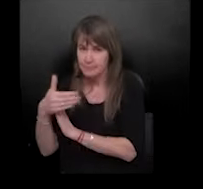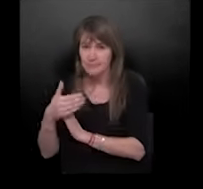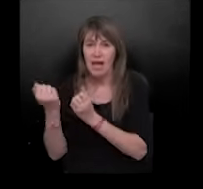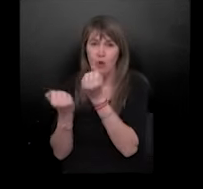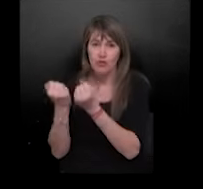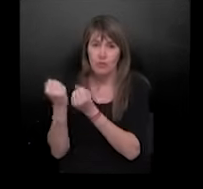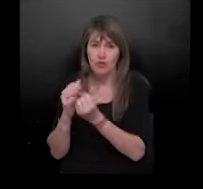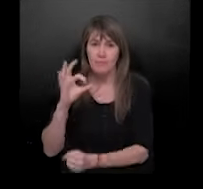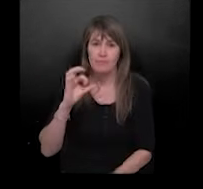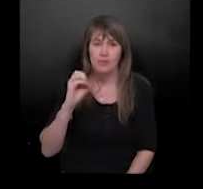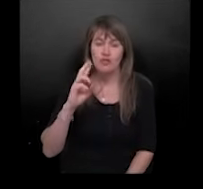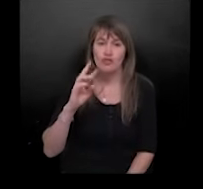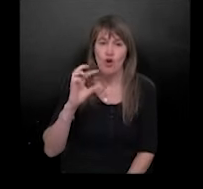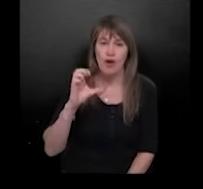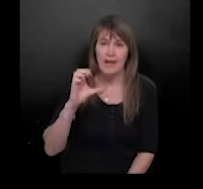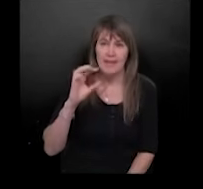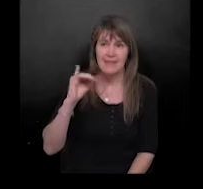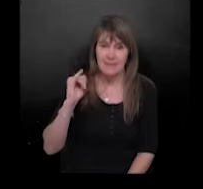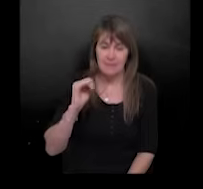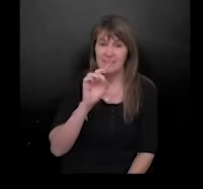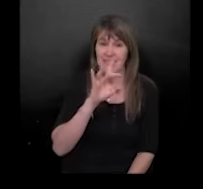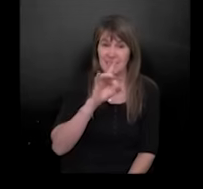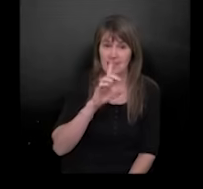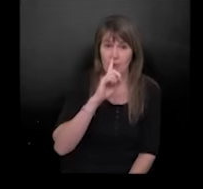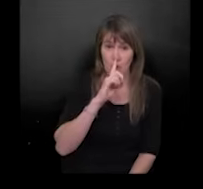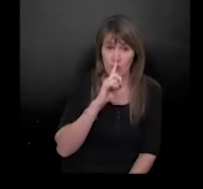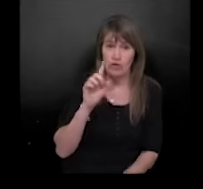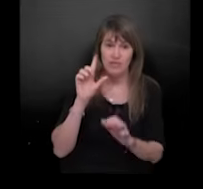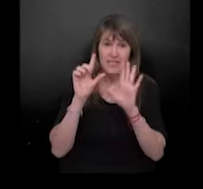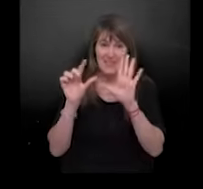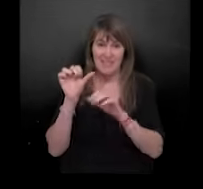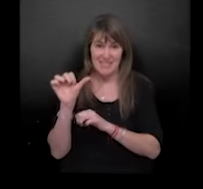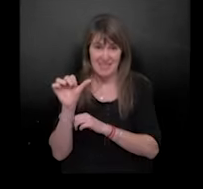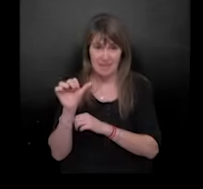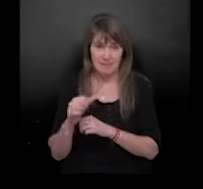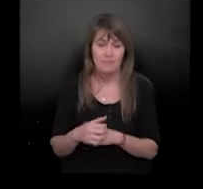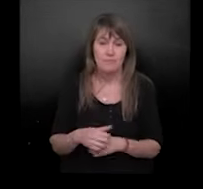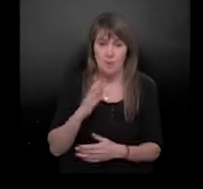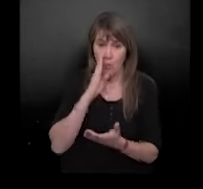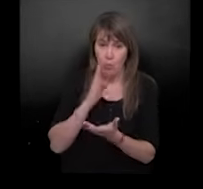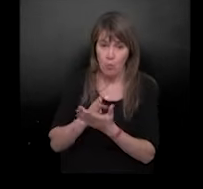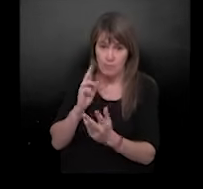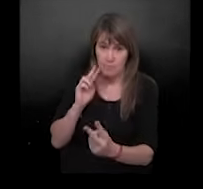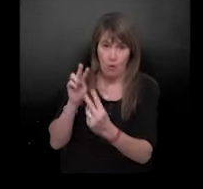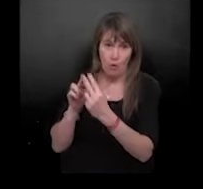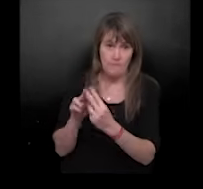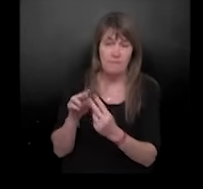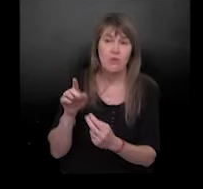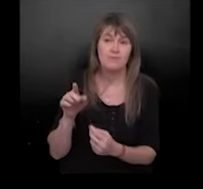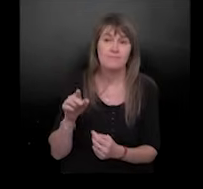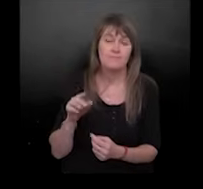sleti el día 15 de junio del 76 La última vez que lo vimos ya en el